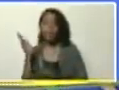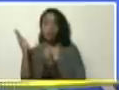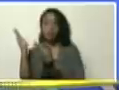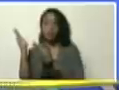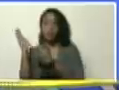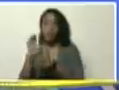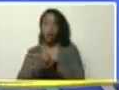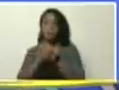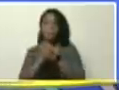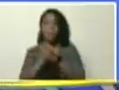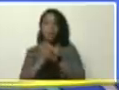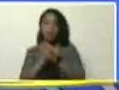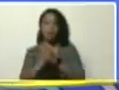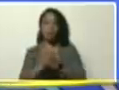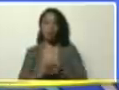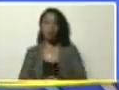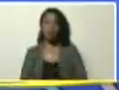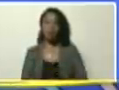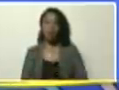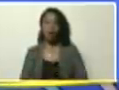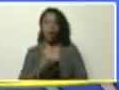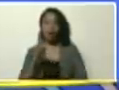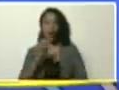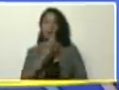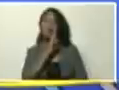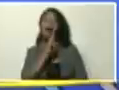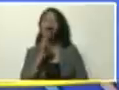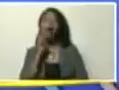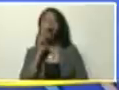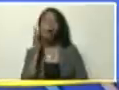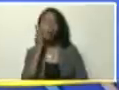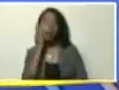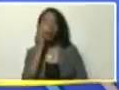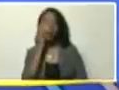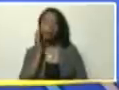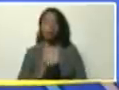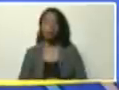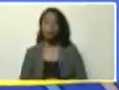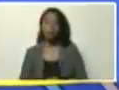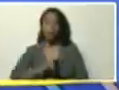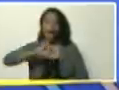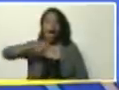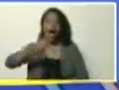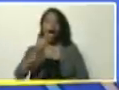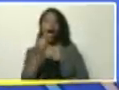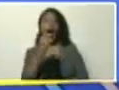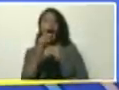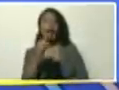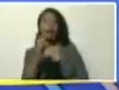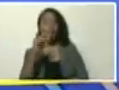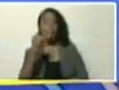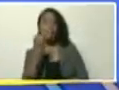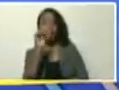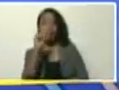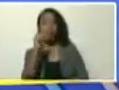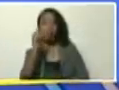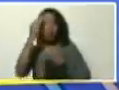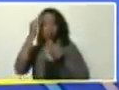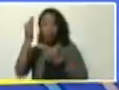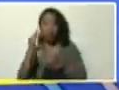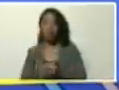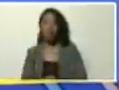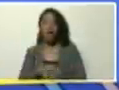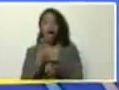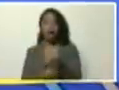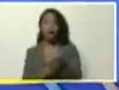camarada, a su madre, Jazmín Castro. Jazmín, saludo, a su